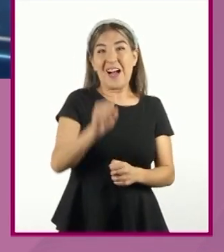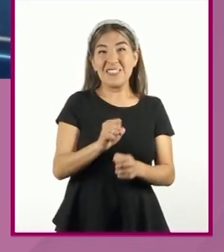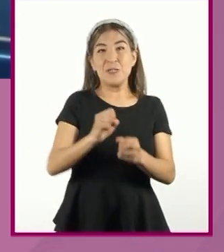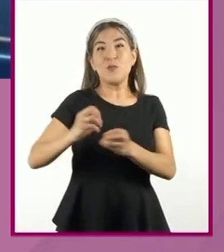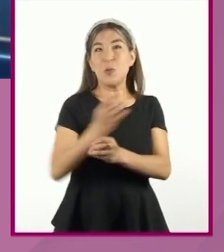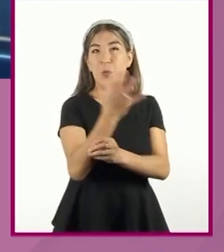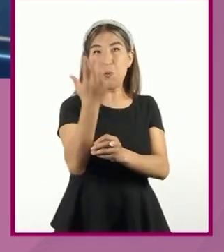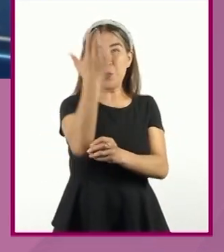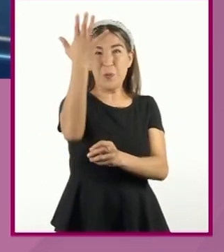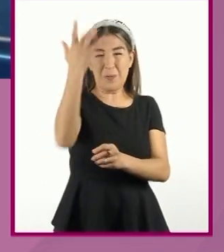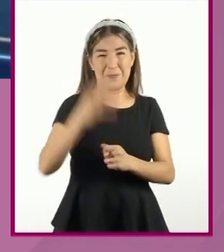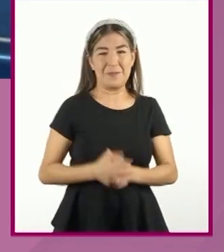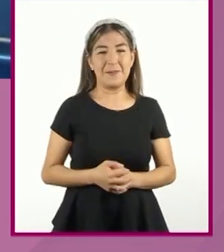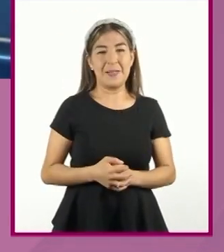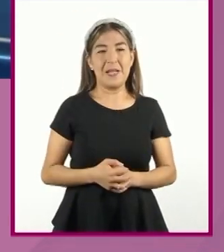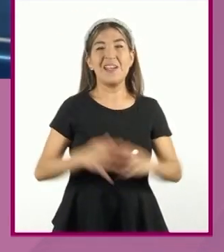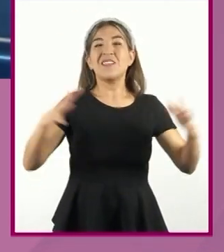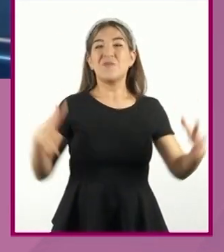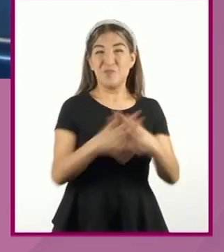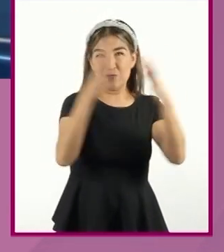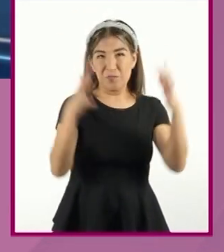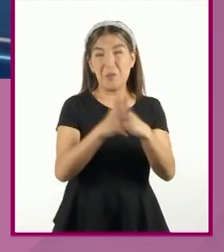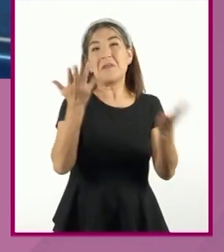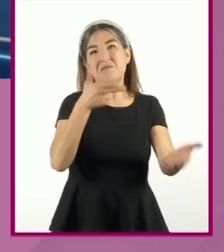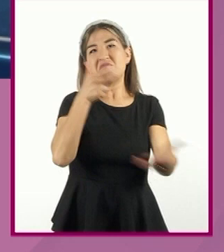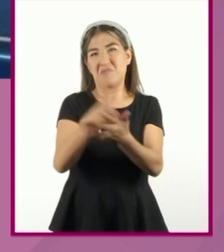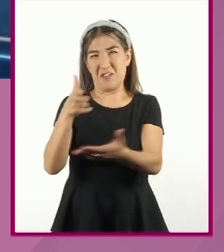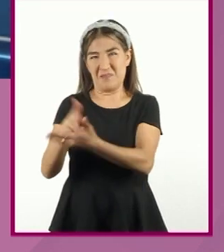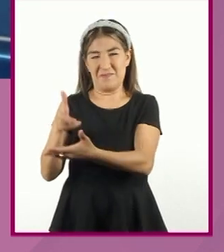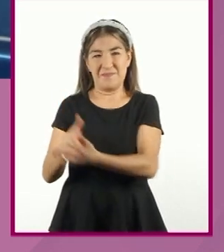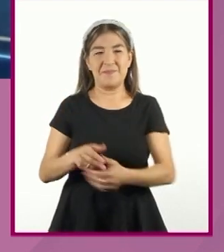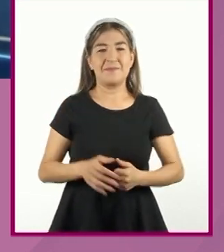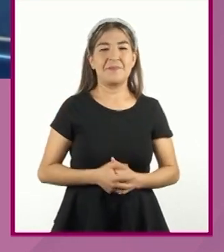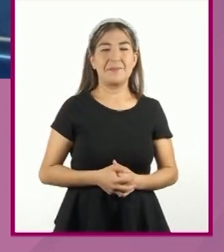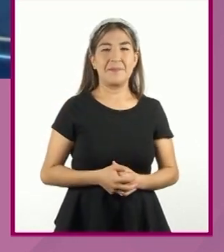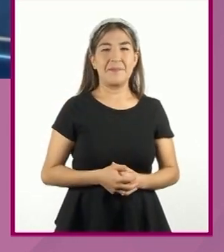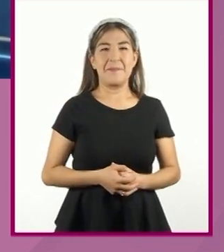sustancias químicas, guerras o terrorismo.